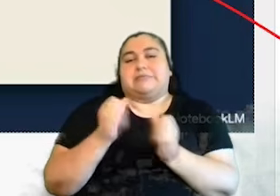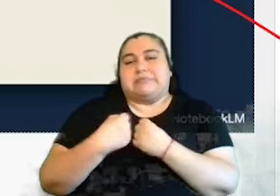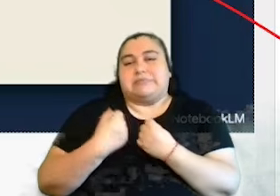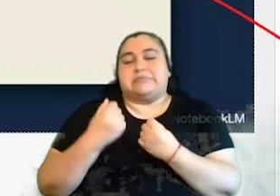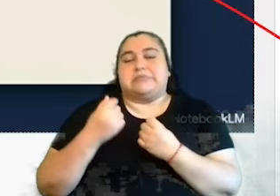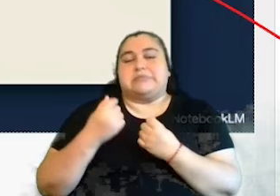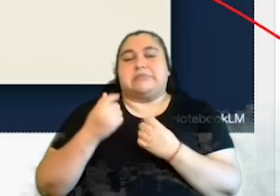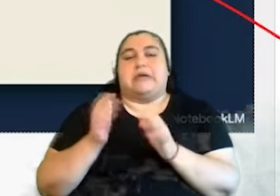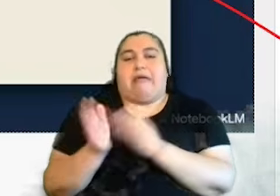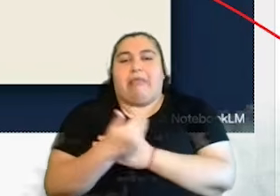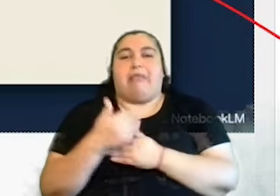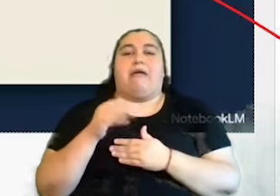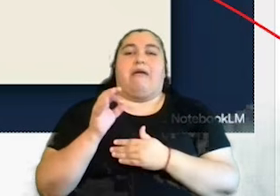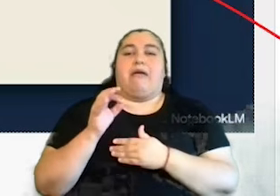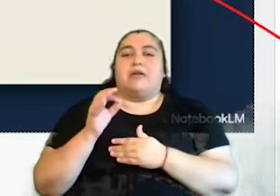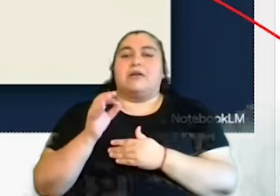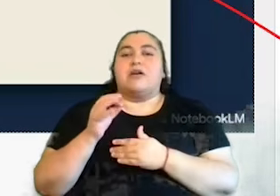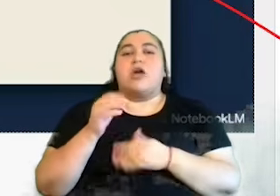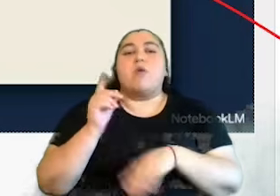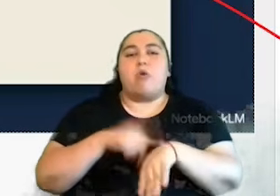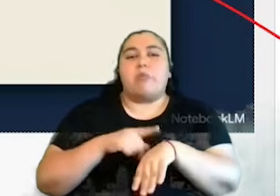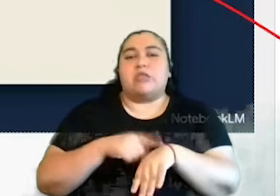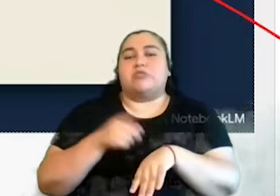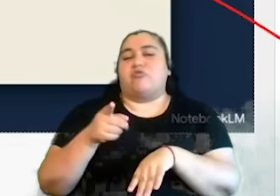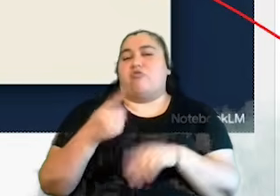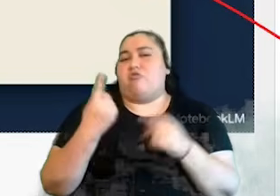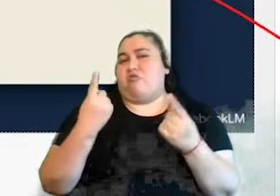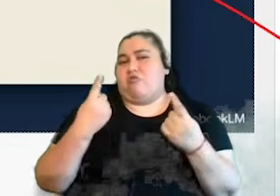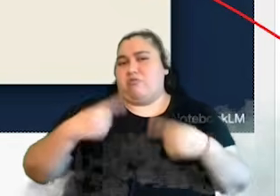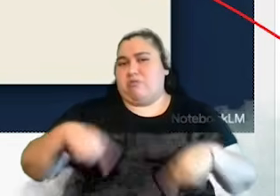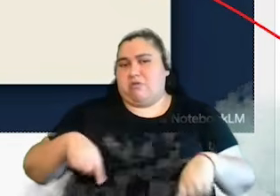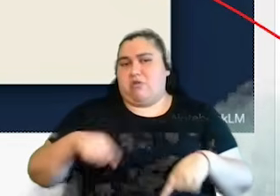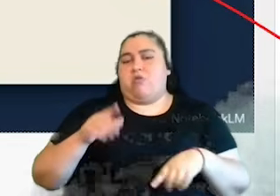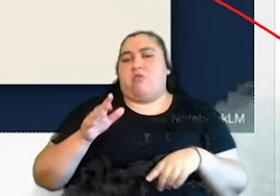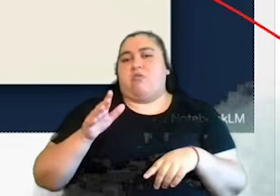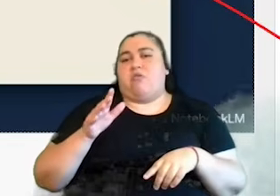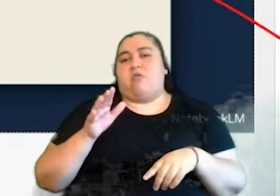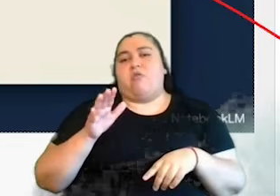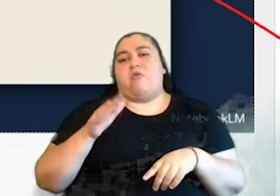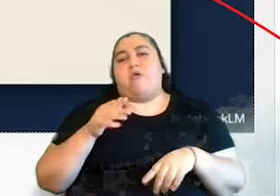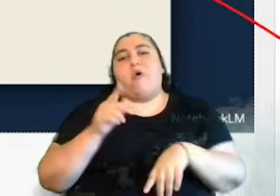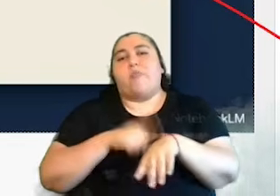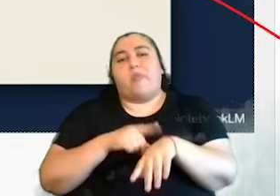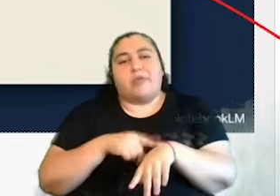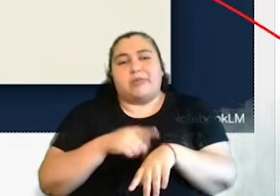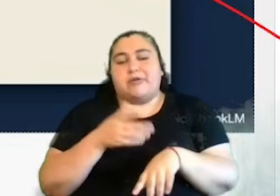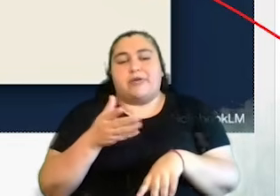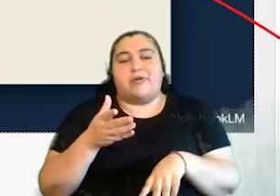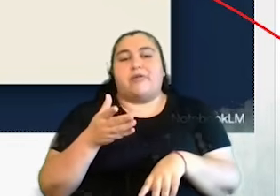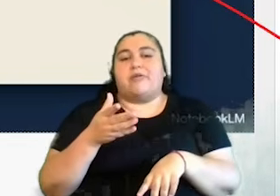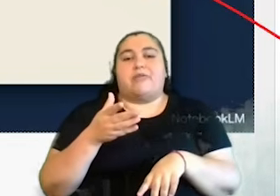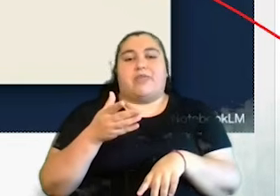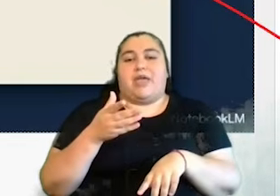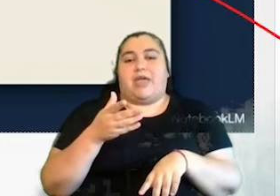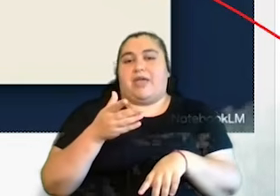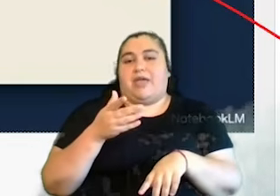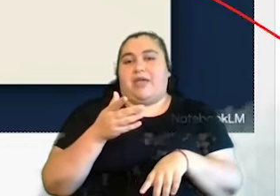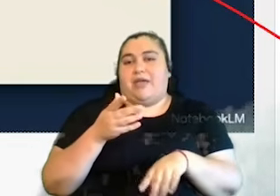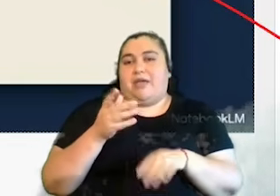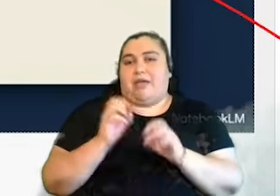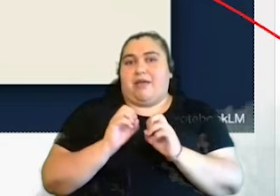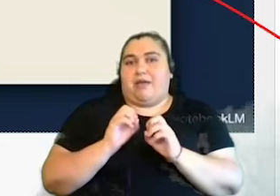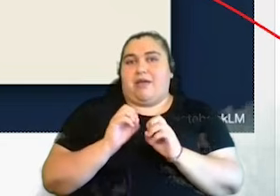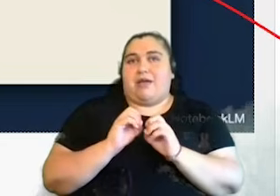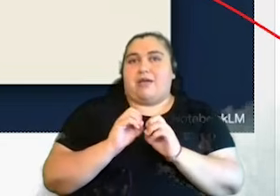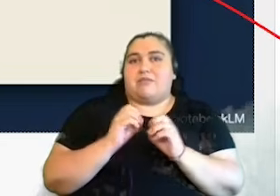indebida de beneficios, y para el caso de la evasión agravada y simple de los